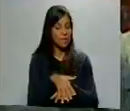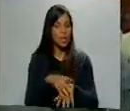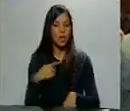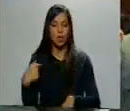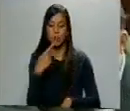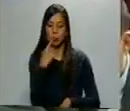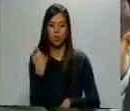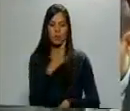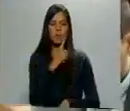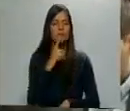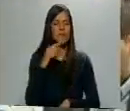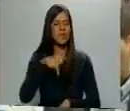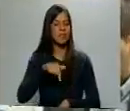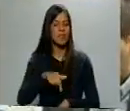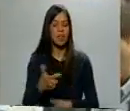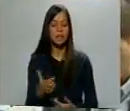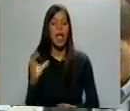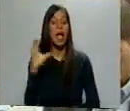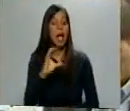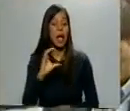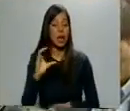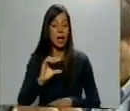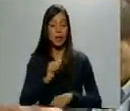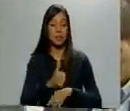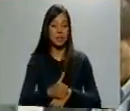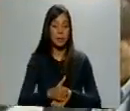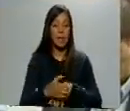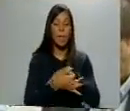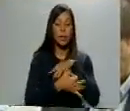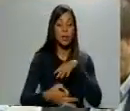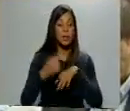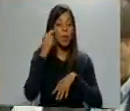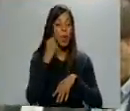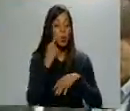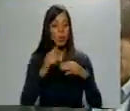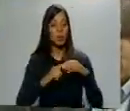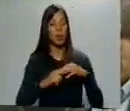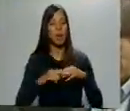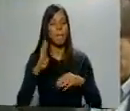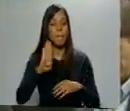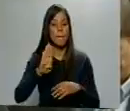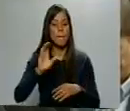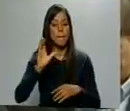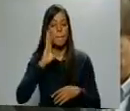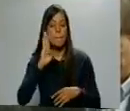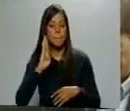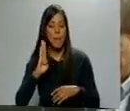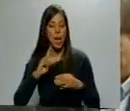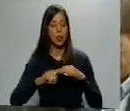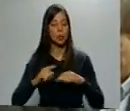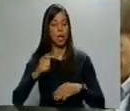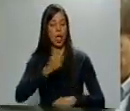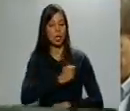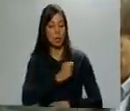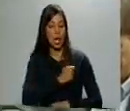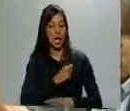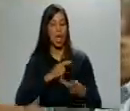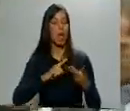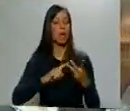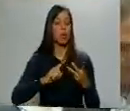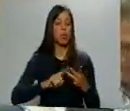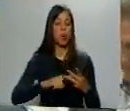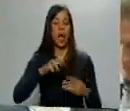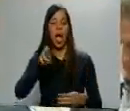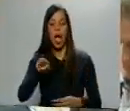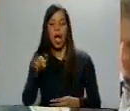y la caraqueña del área metropolitana. Entiéndase el municipio Sucre, el municipio Baruta, el municipio Chacao y el municipio Latillo,